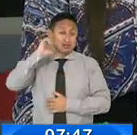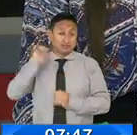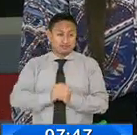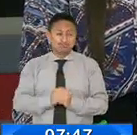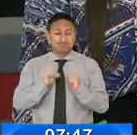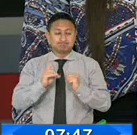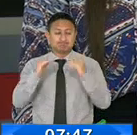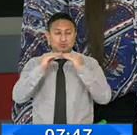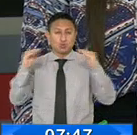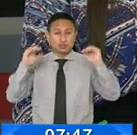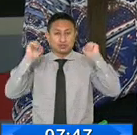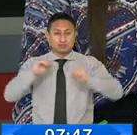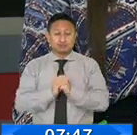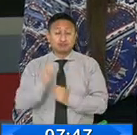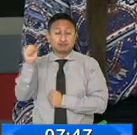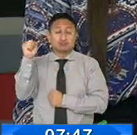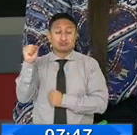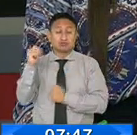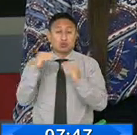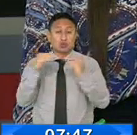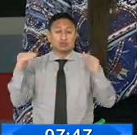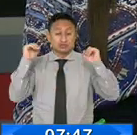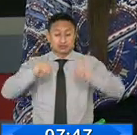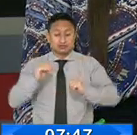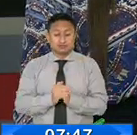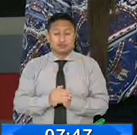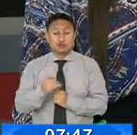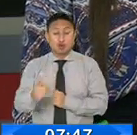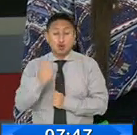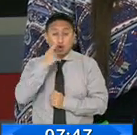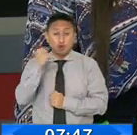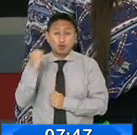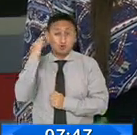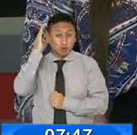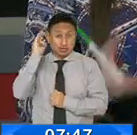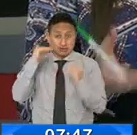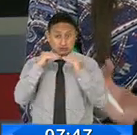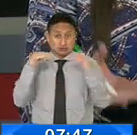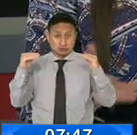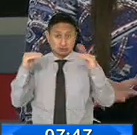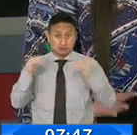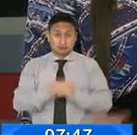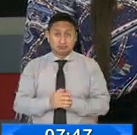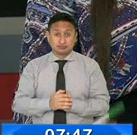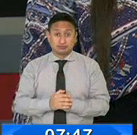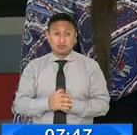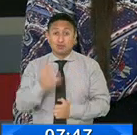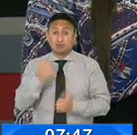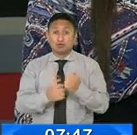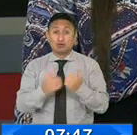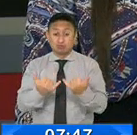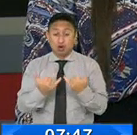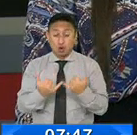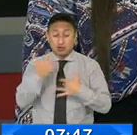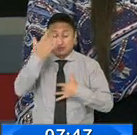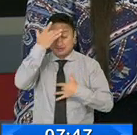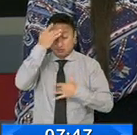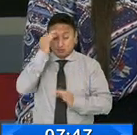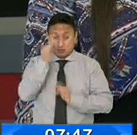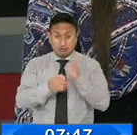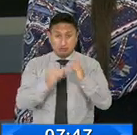el acceso de derechos frente a las brechas del género latentes en nuestro país y agravadas aún más en el contexto de la pandemia.